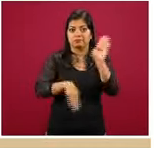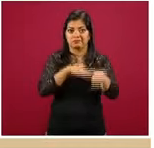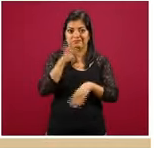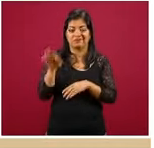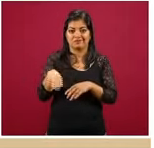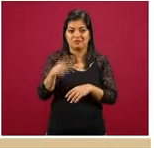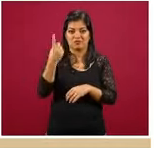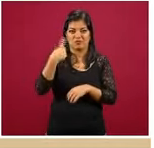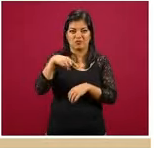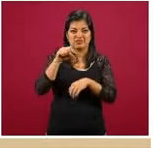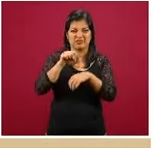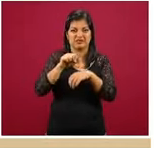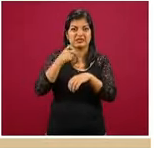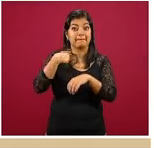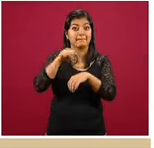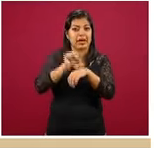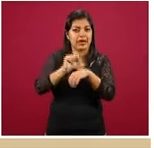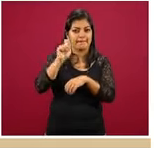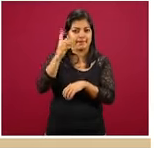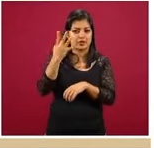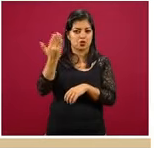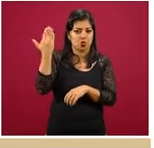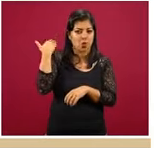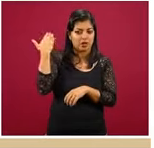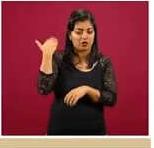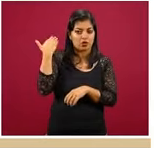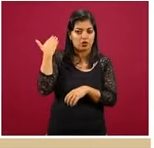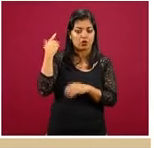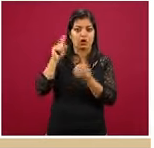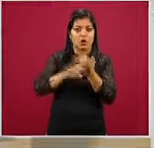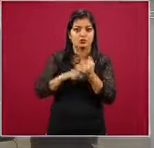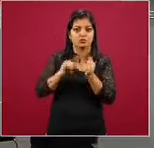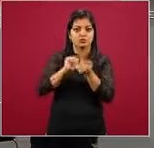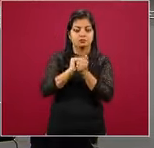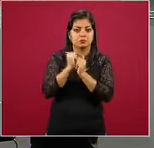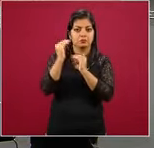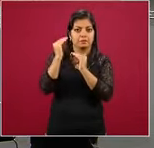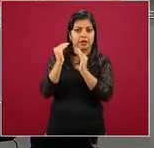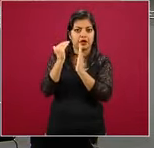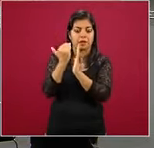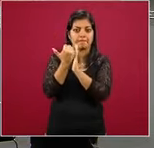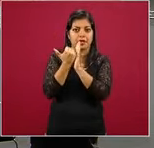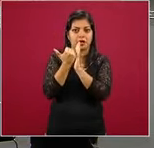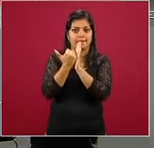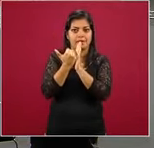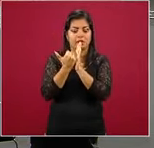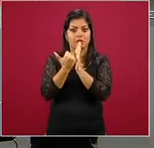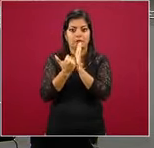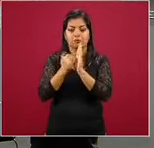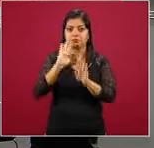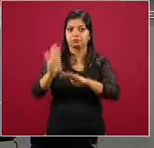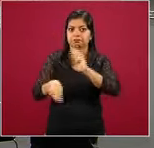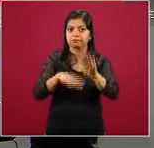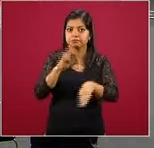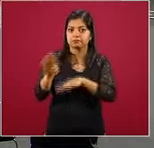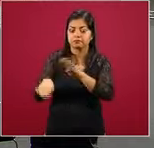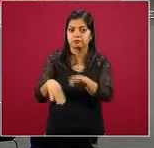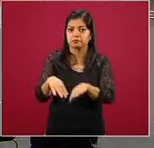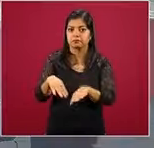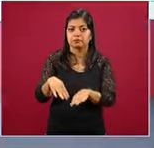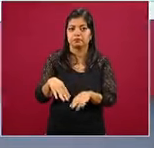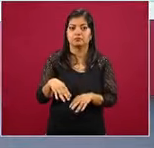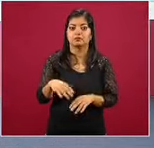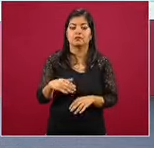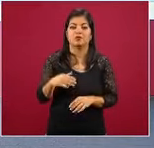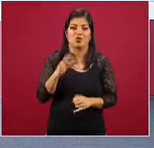que desde la semana 24 teníamos una tendencia descendente en las defunciones estimadas, y para la